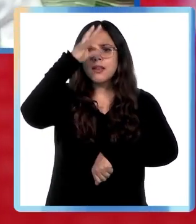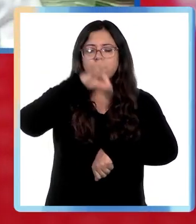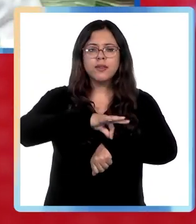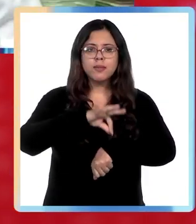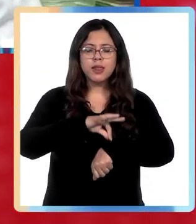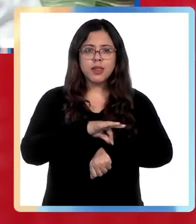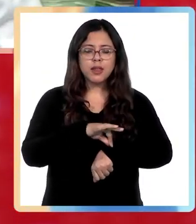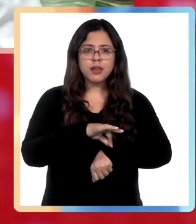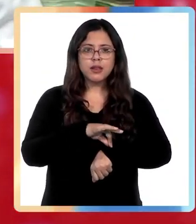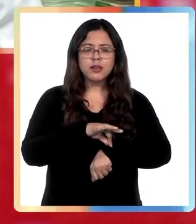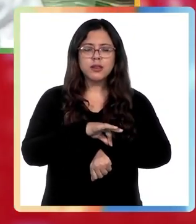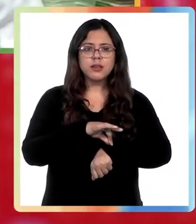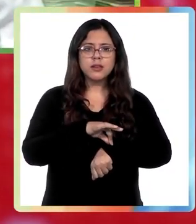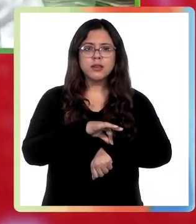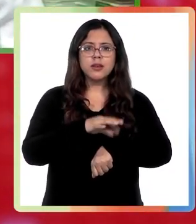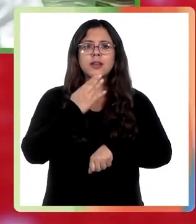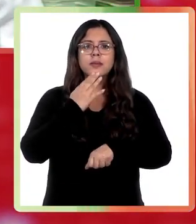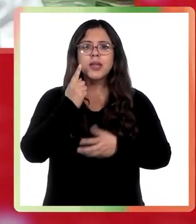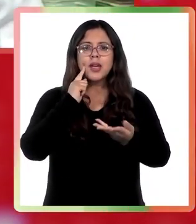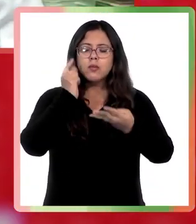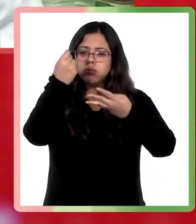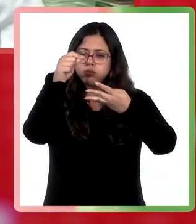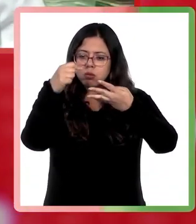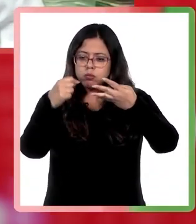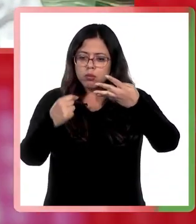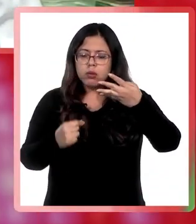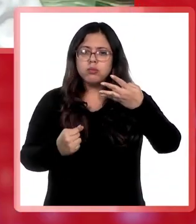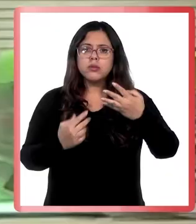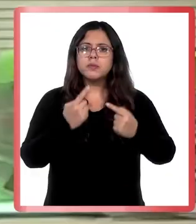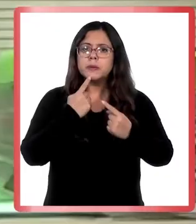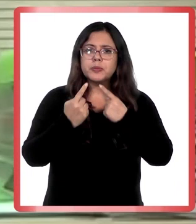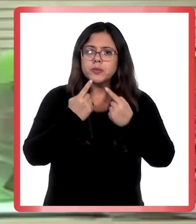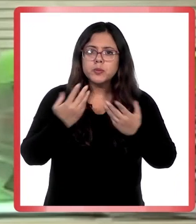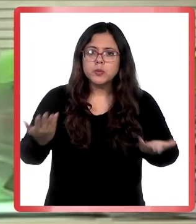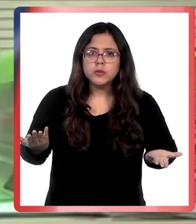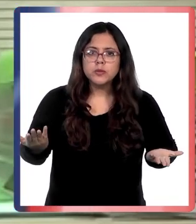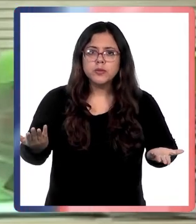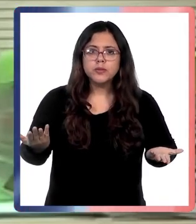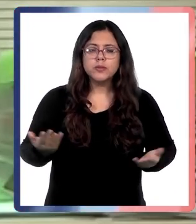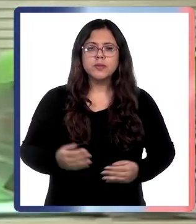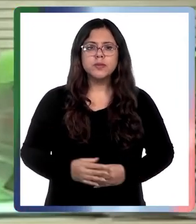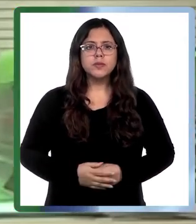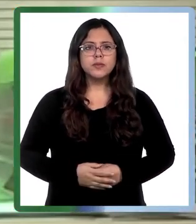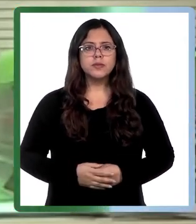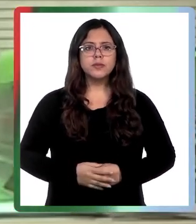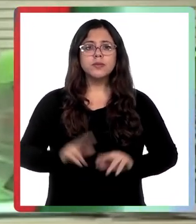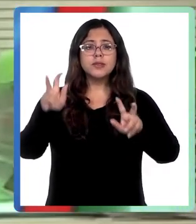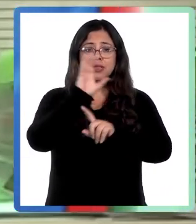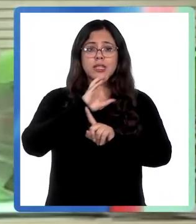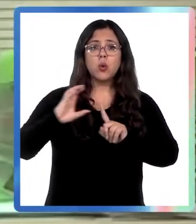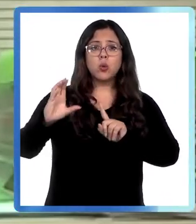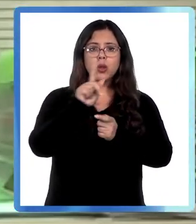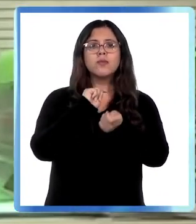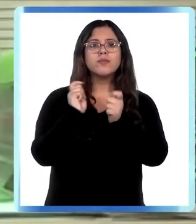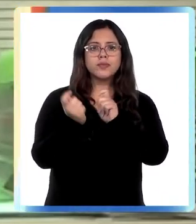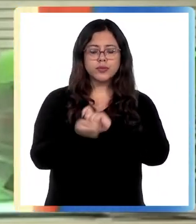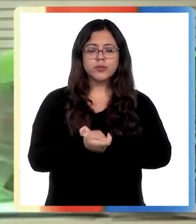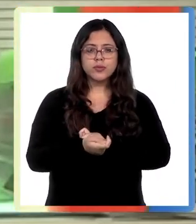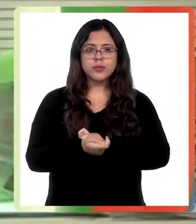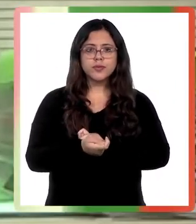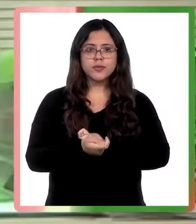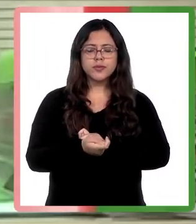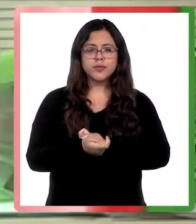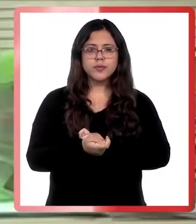esta enfermedad, mantener un chequeo? Bueno, la cultura ha ido cambiando,